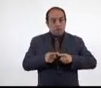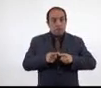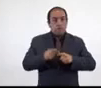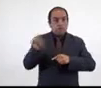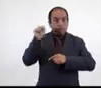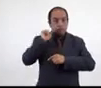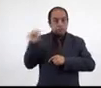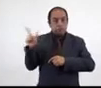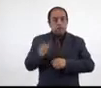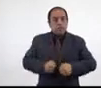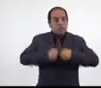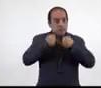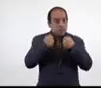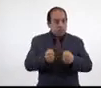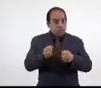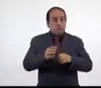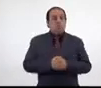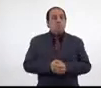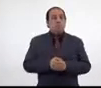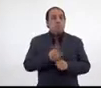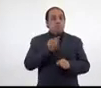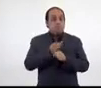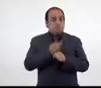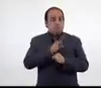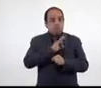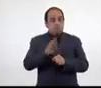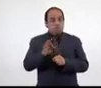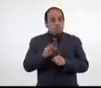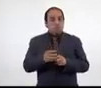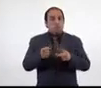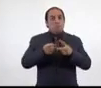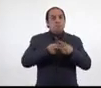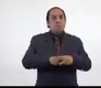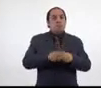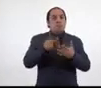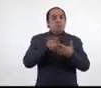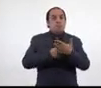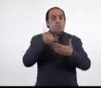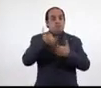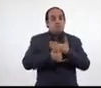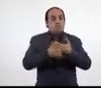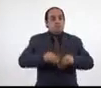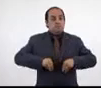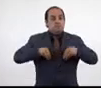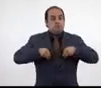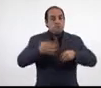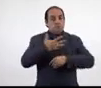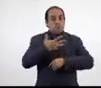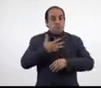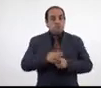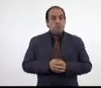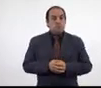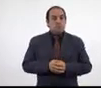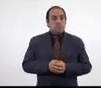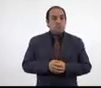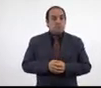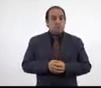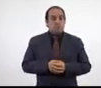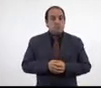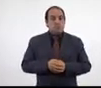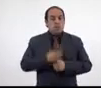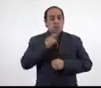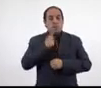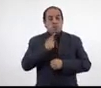aseguran desde este momento puedan ir retomando un proyecto de vida y generar la sanación del tejido